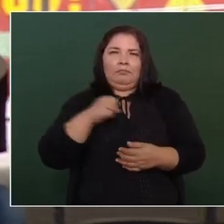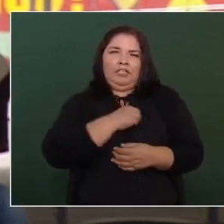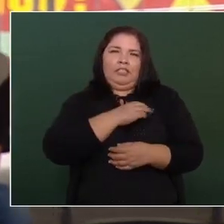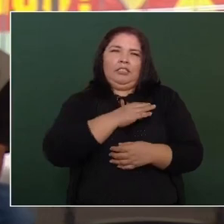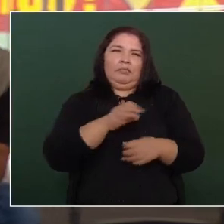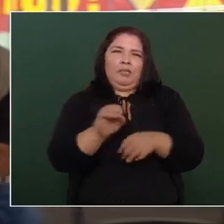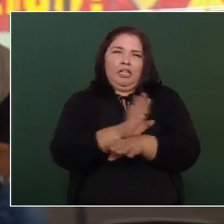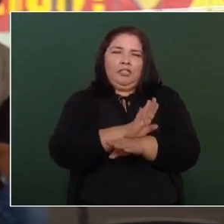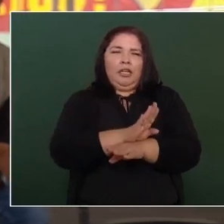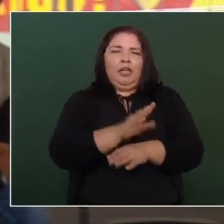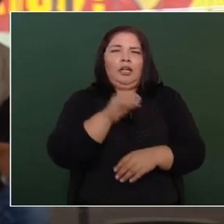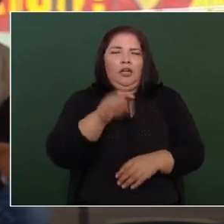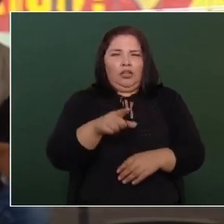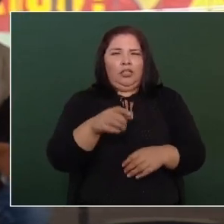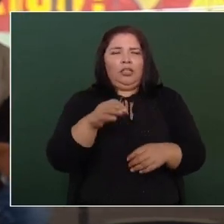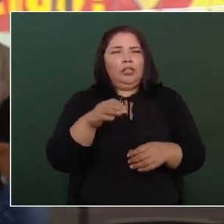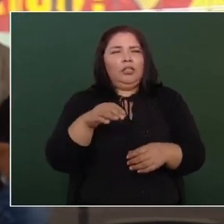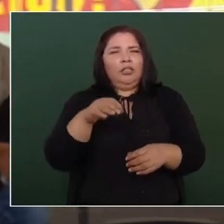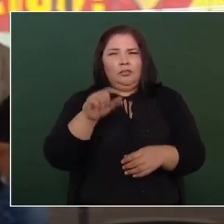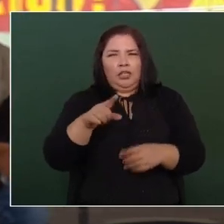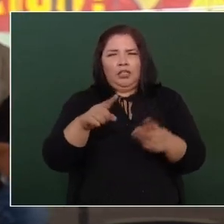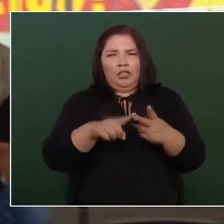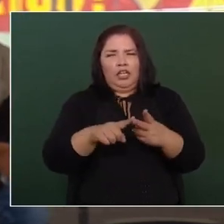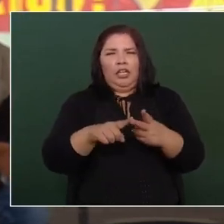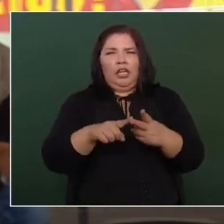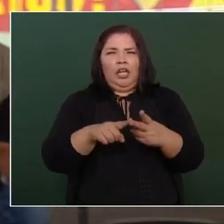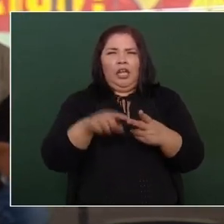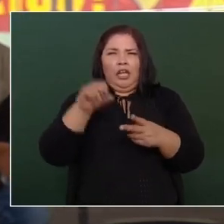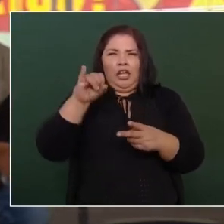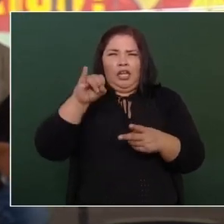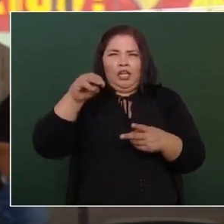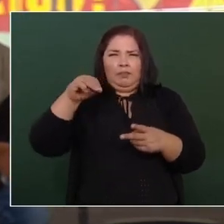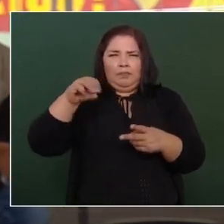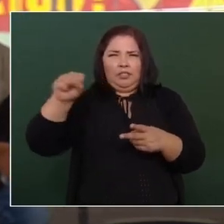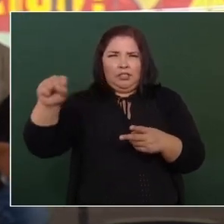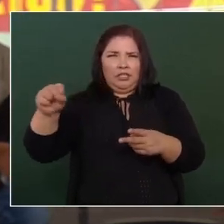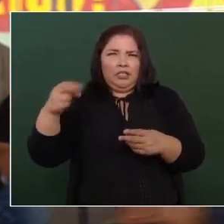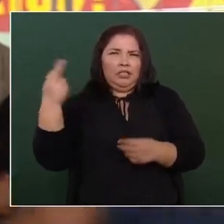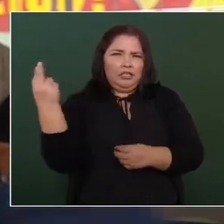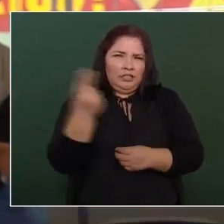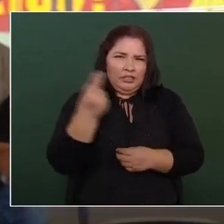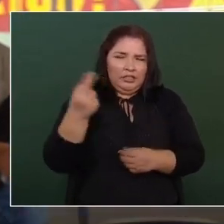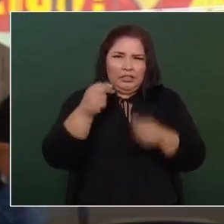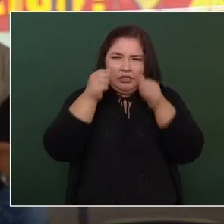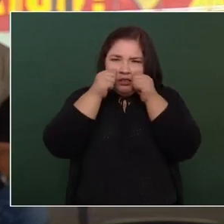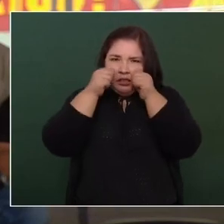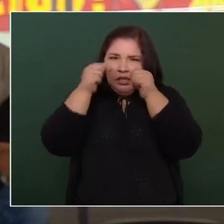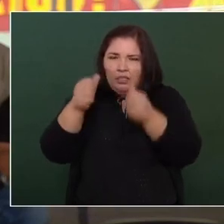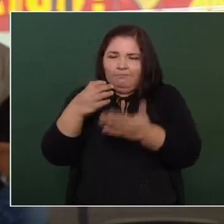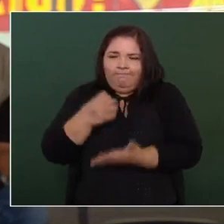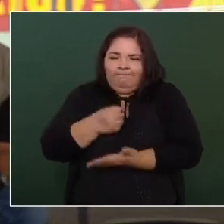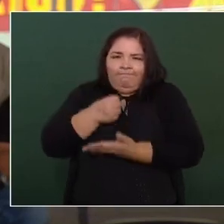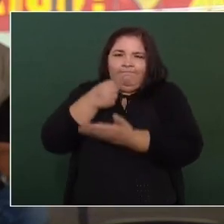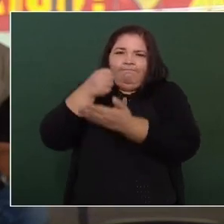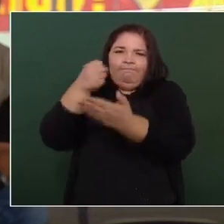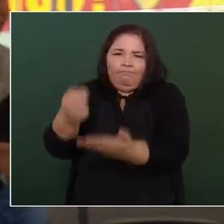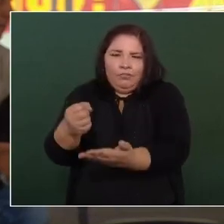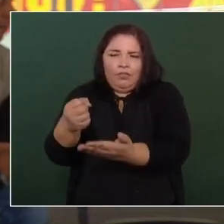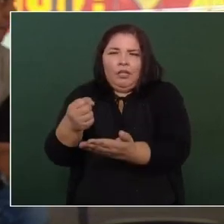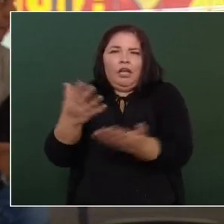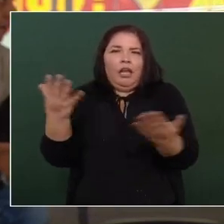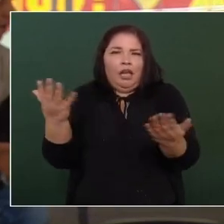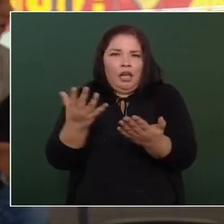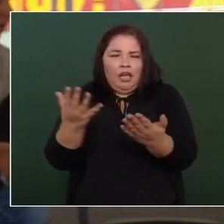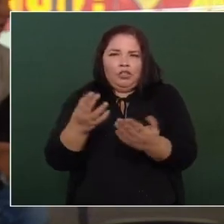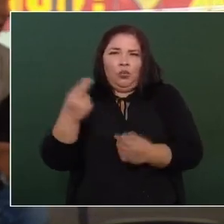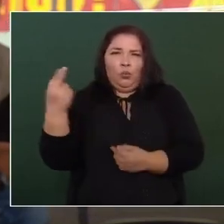pregunta también ahorita que me dan la oportunidad, el Seguro Social aquí en Culiacán requiere de la atención o inversión. ¿Se está atendiendo en el